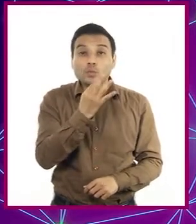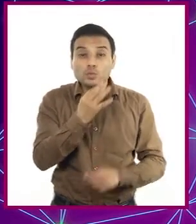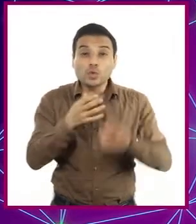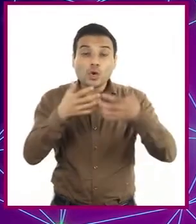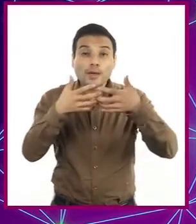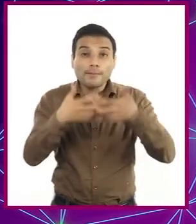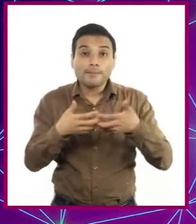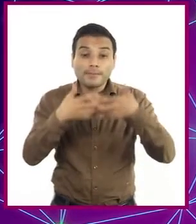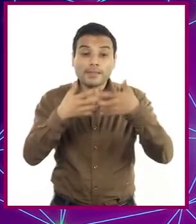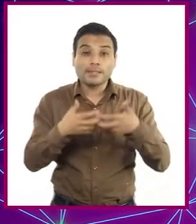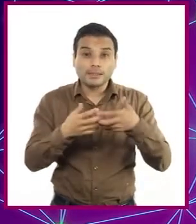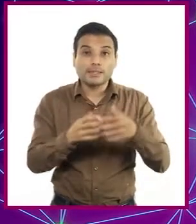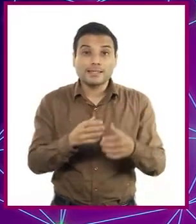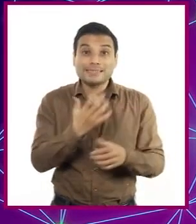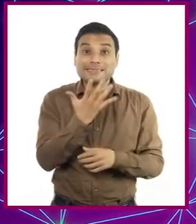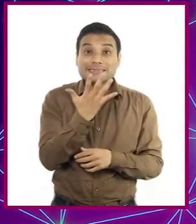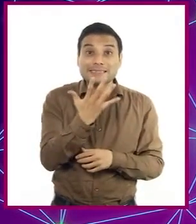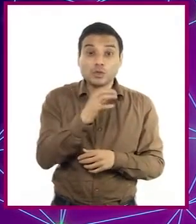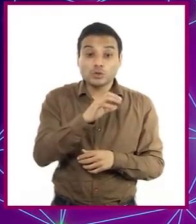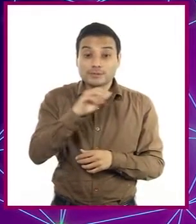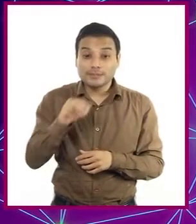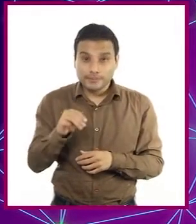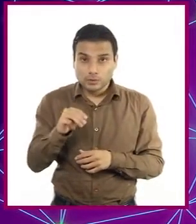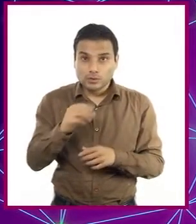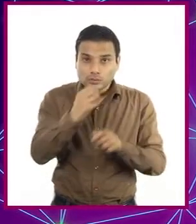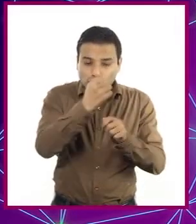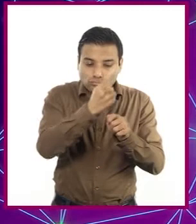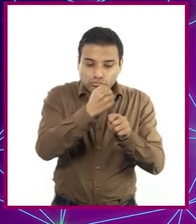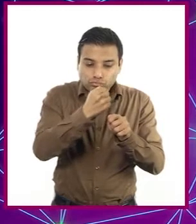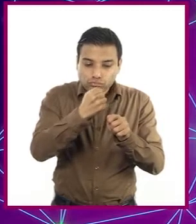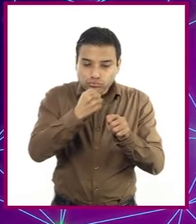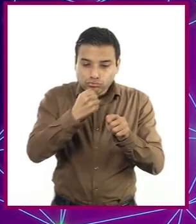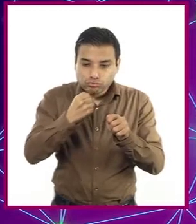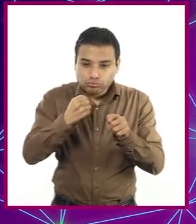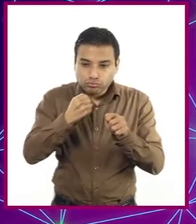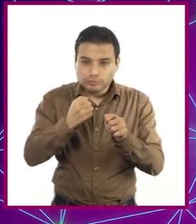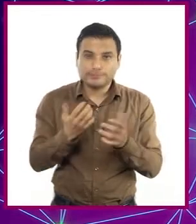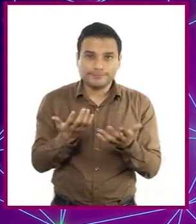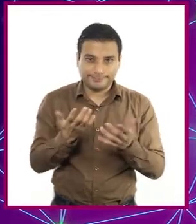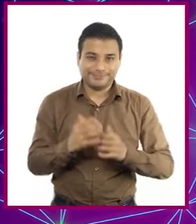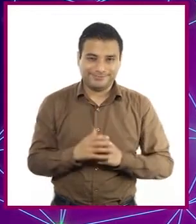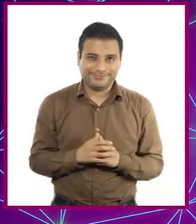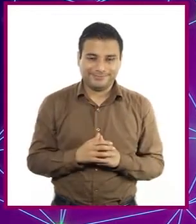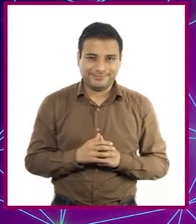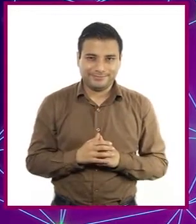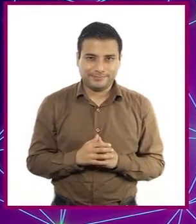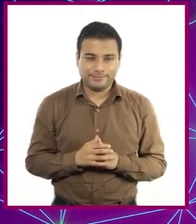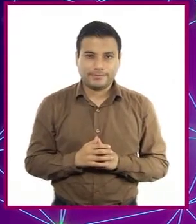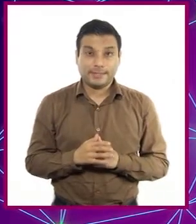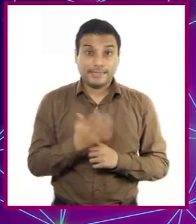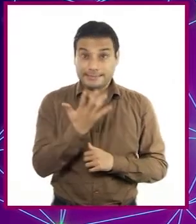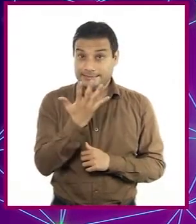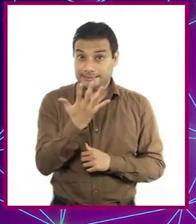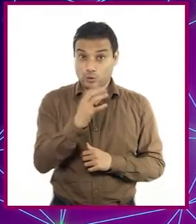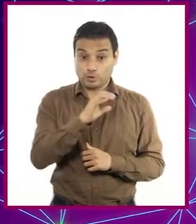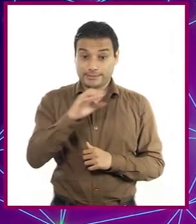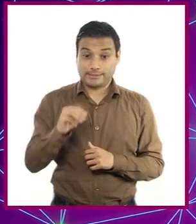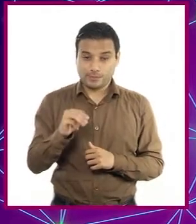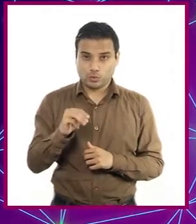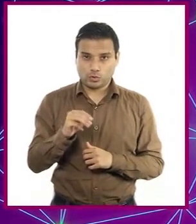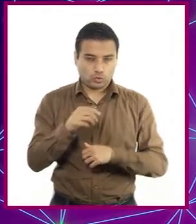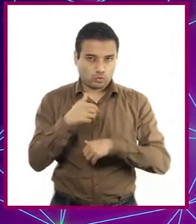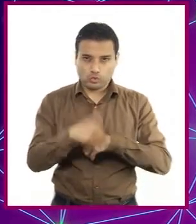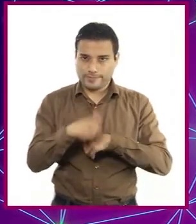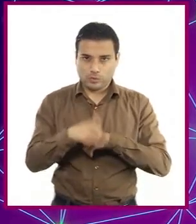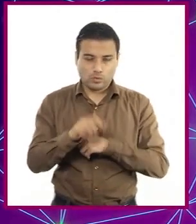máquina cala 5 centímetros lineales de las tarjetas. Por ello, la constante de proporcionalidad es 5 centímetros sobre